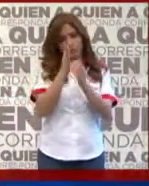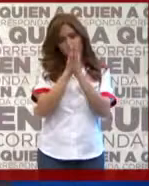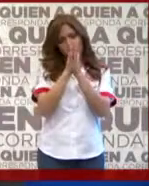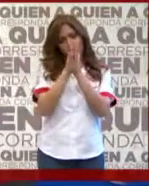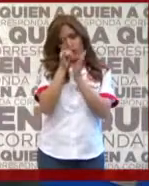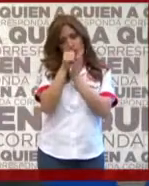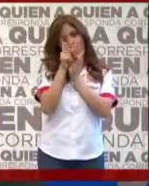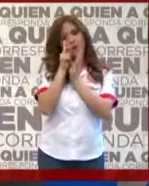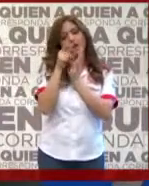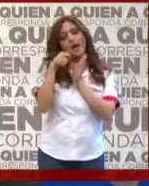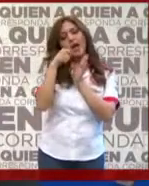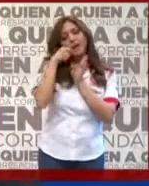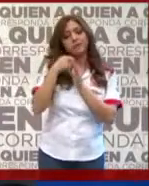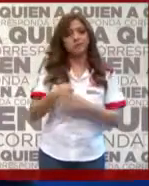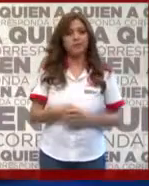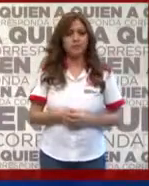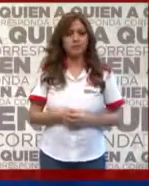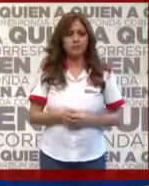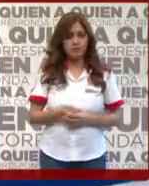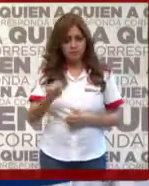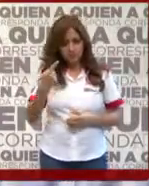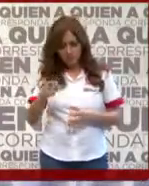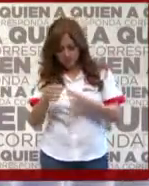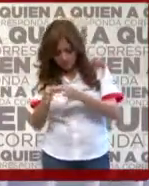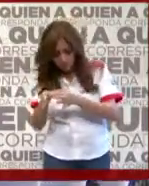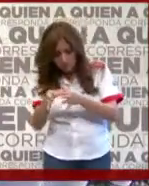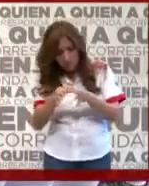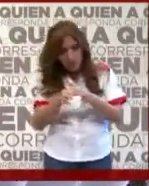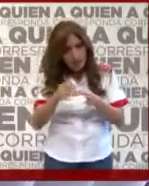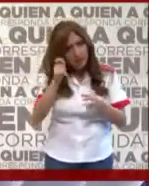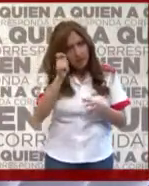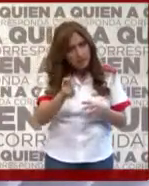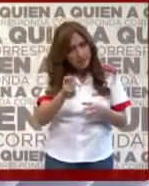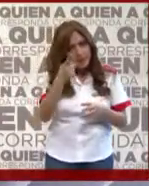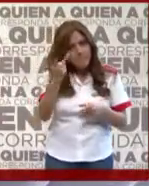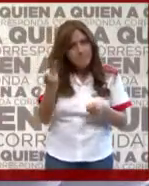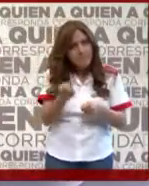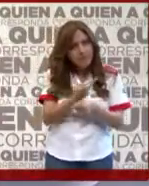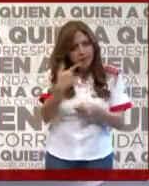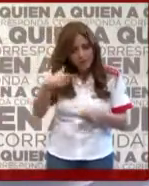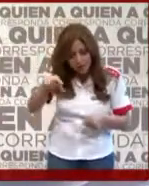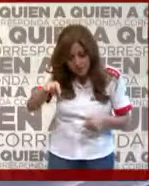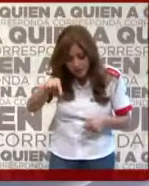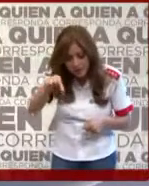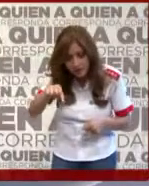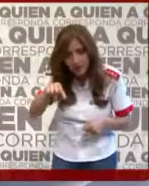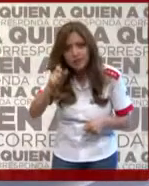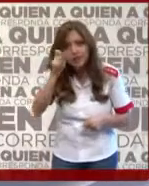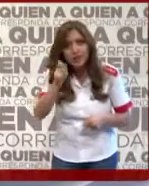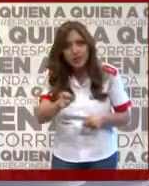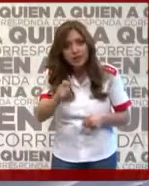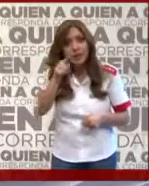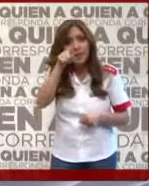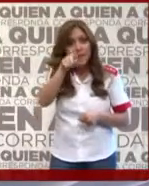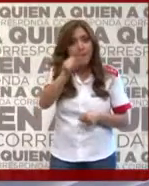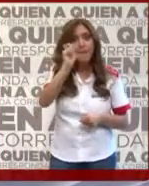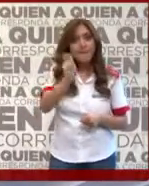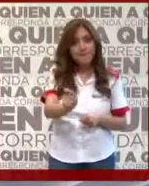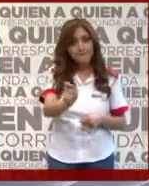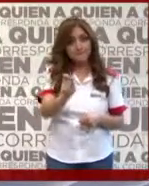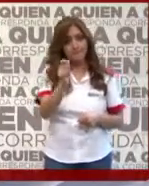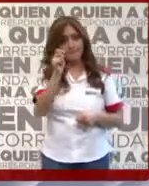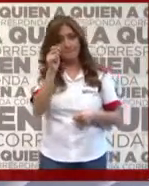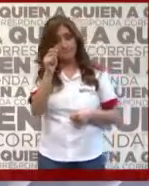espera, tiempo. ¿Dónde está el rasgo? Es que te voy a decir qué pasa. Este tipo de pez parece fresa. Exactamente, es un pez fresa.